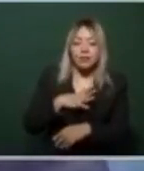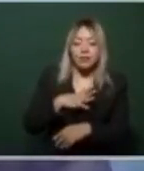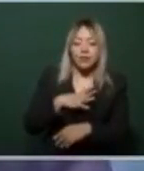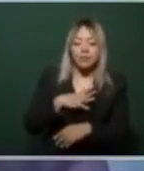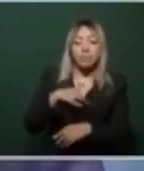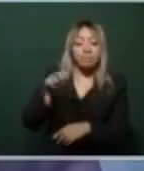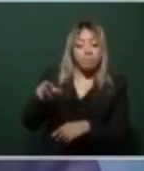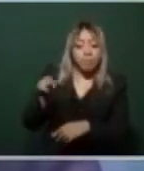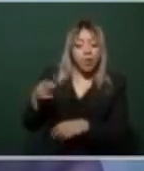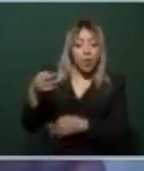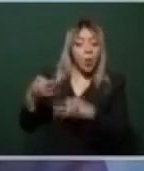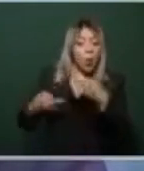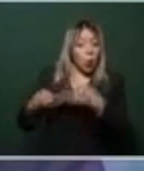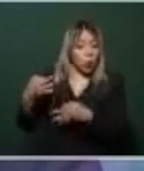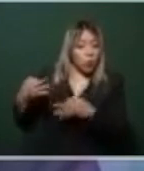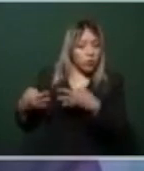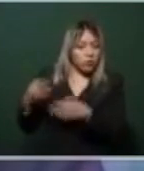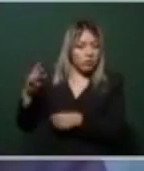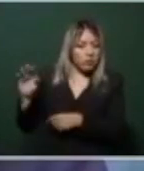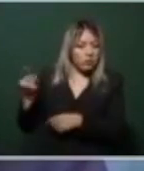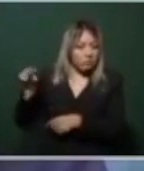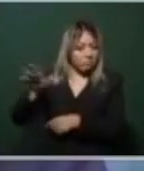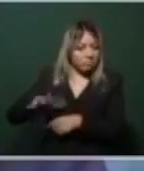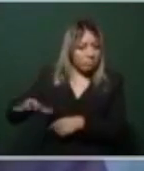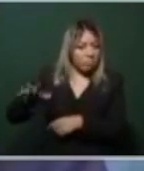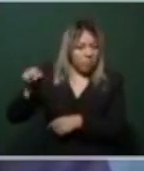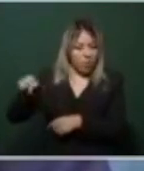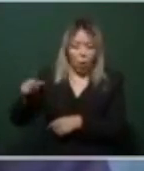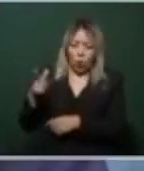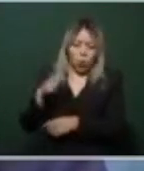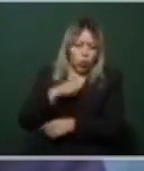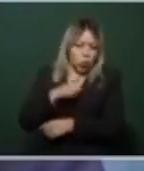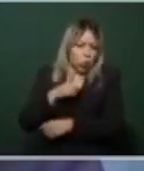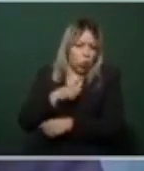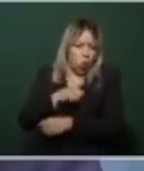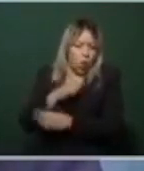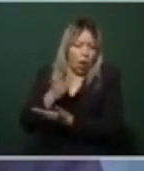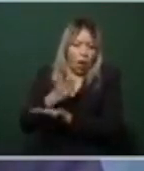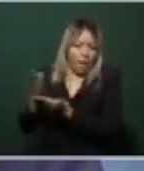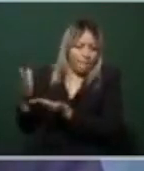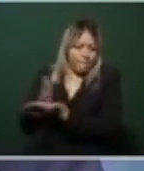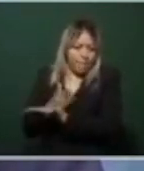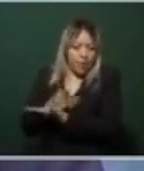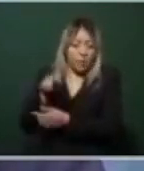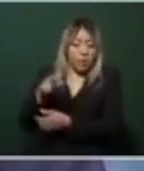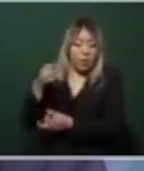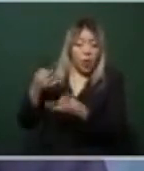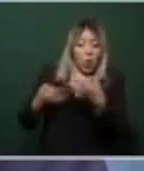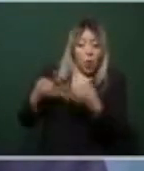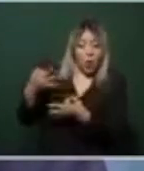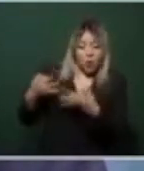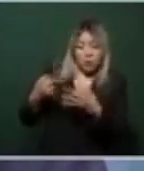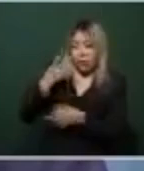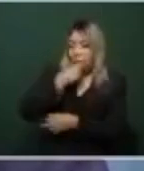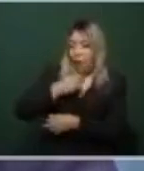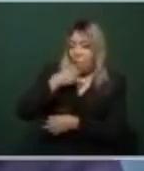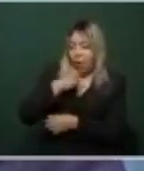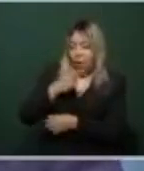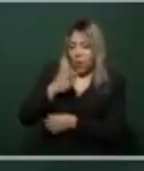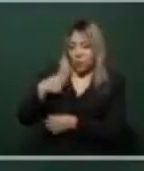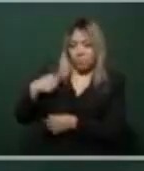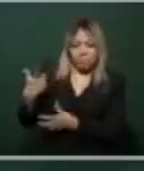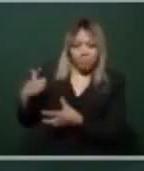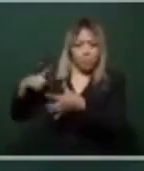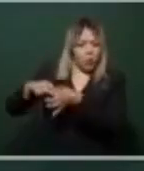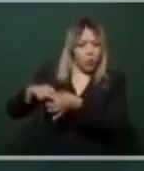una fiscalía que es autónoma. El procurador ya no depende del presidente. Desde que